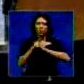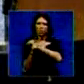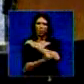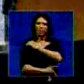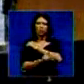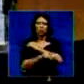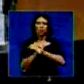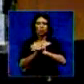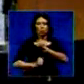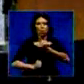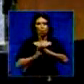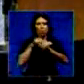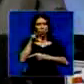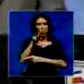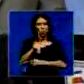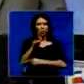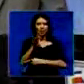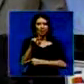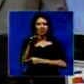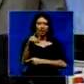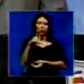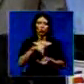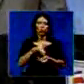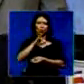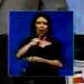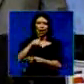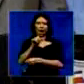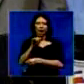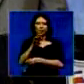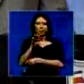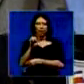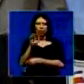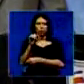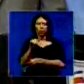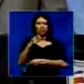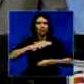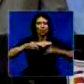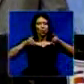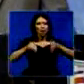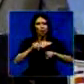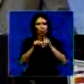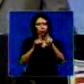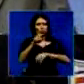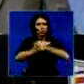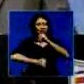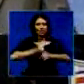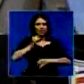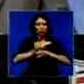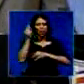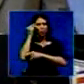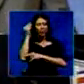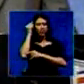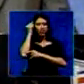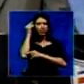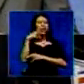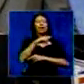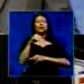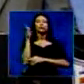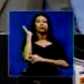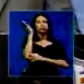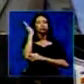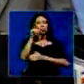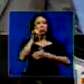Patriótico del No al TLC, el doctor Jaime Ordóñez, abogado, consultor internacional en gobernabilidad y